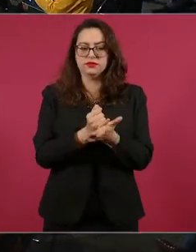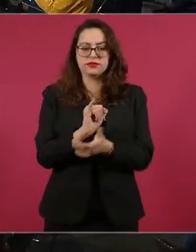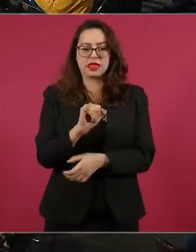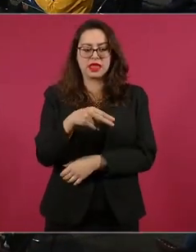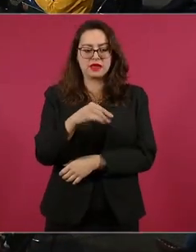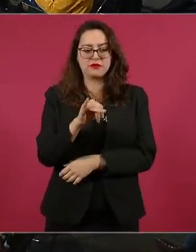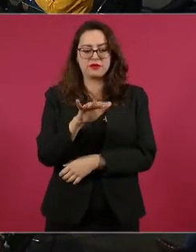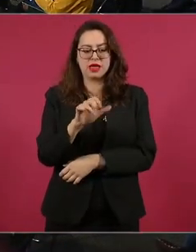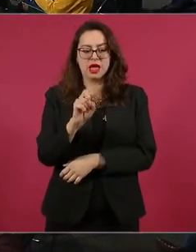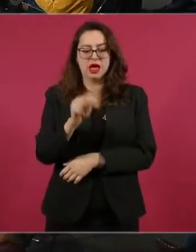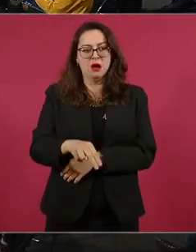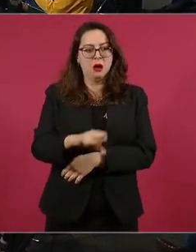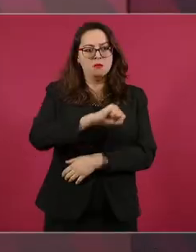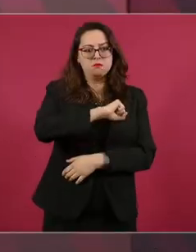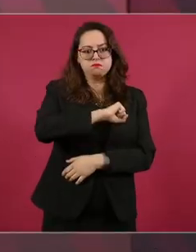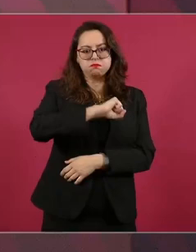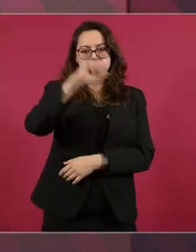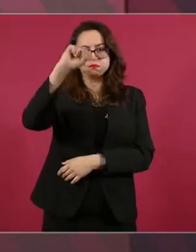Porque